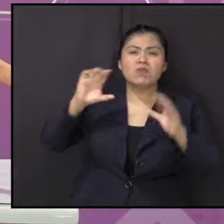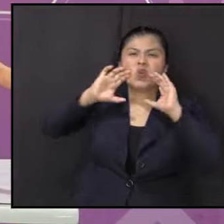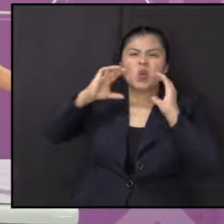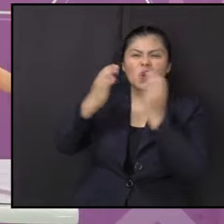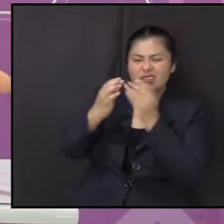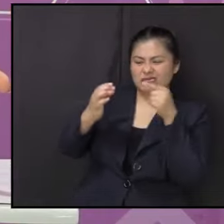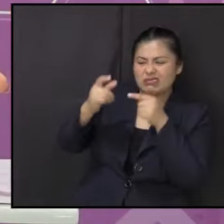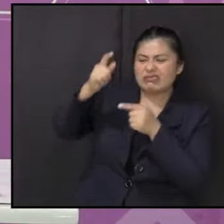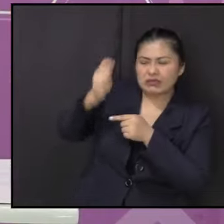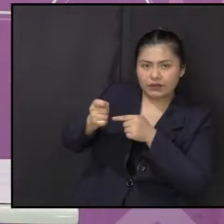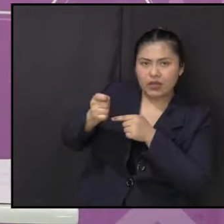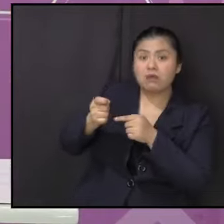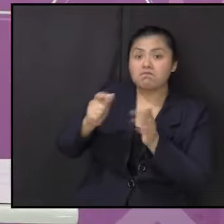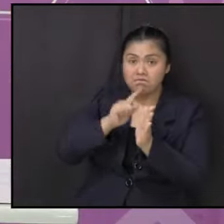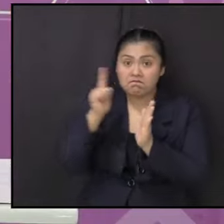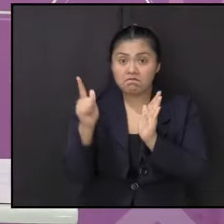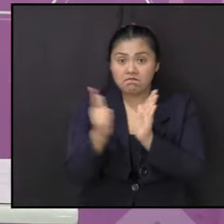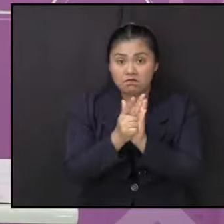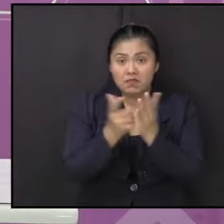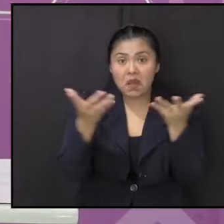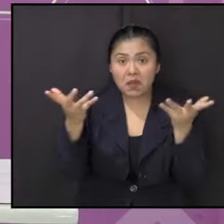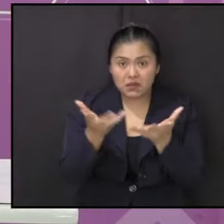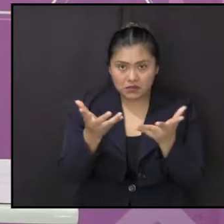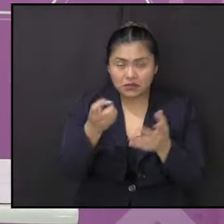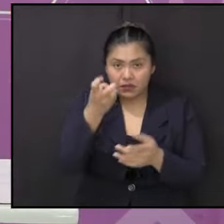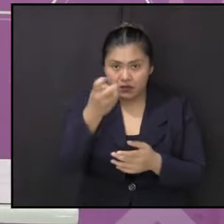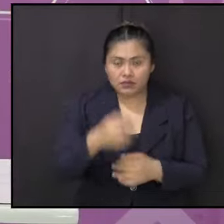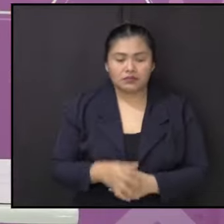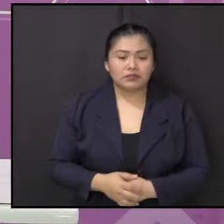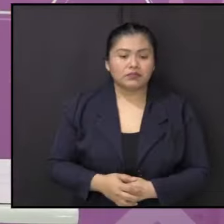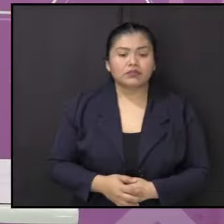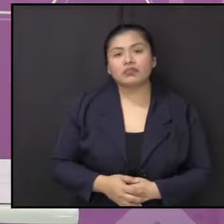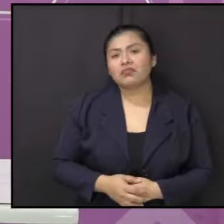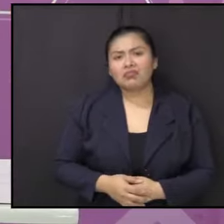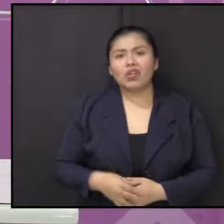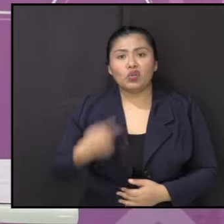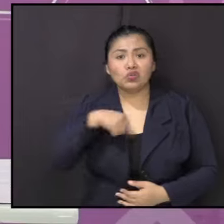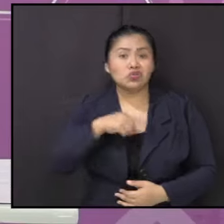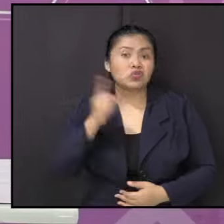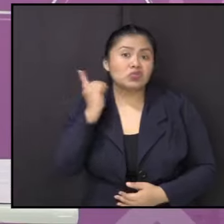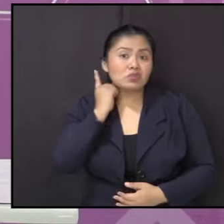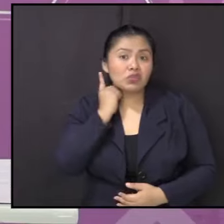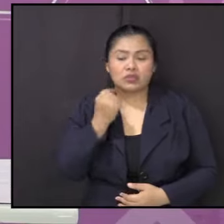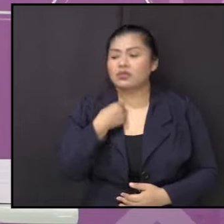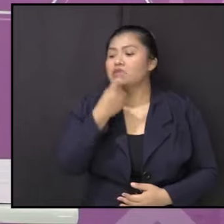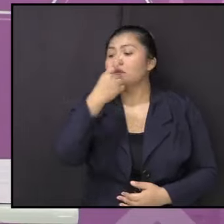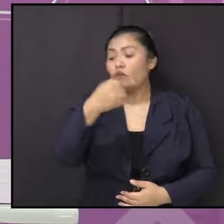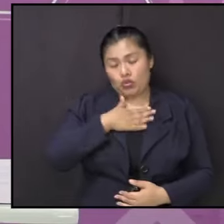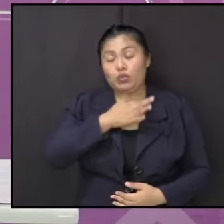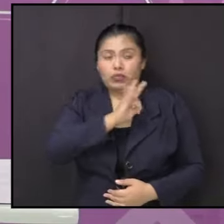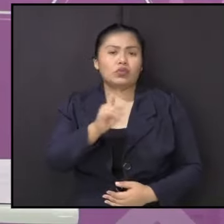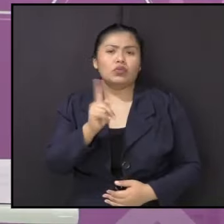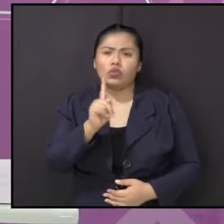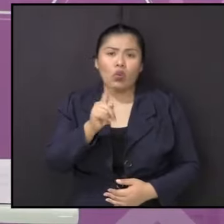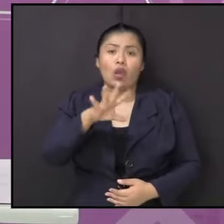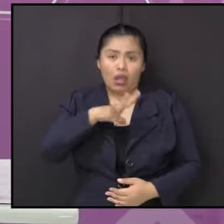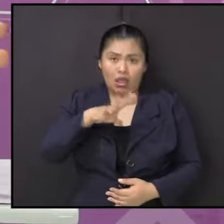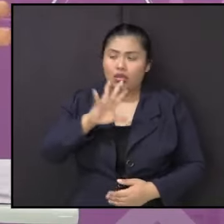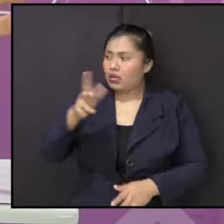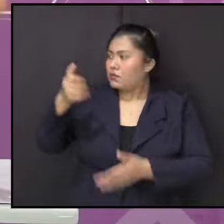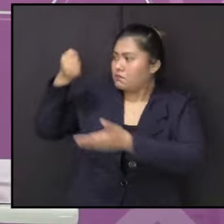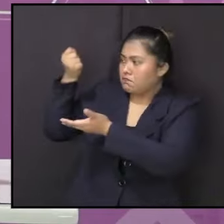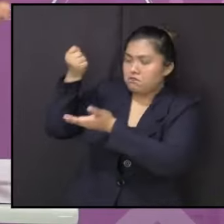como tal no tienen el equiparamiento de decir aquí me van a dar un fondo y yo lo voy a bajar para eso, sino que hay presupuestos asignados. Ahora, ya